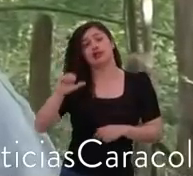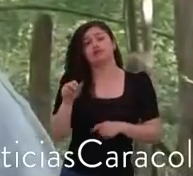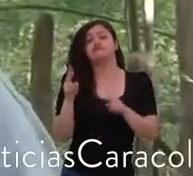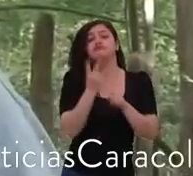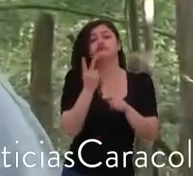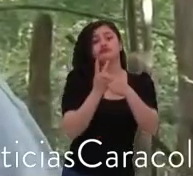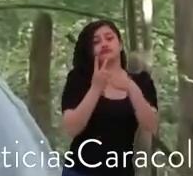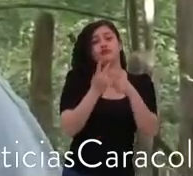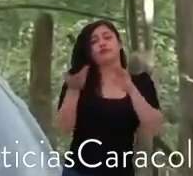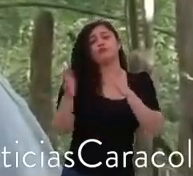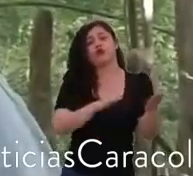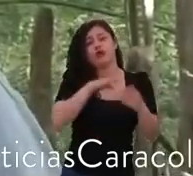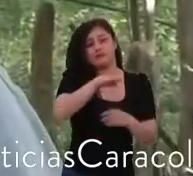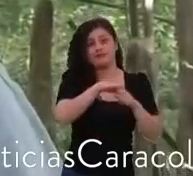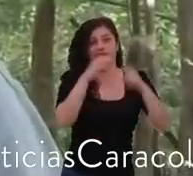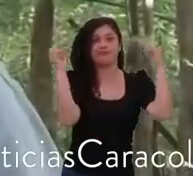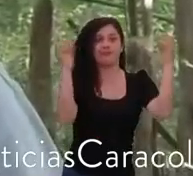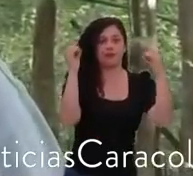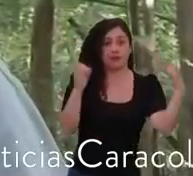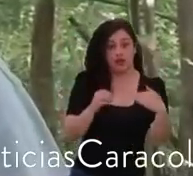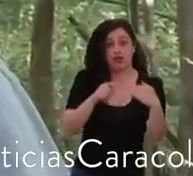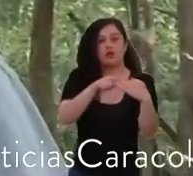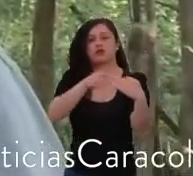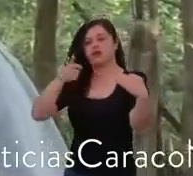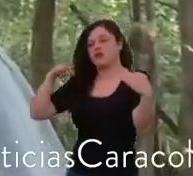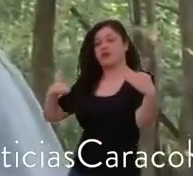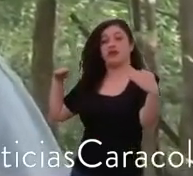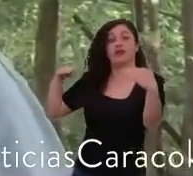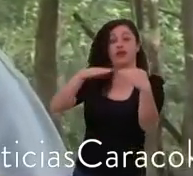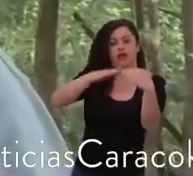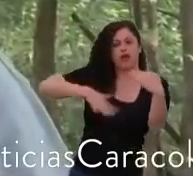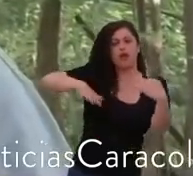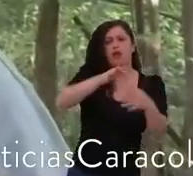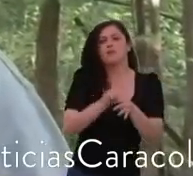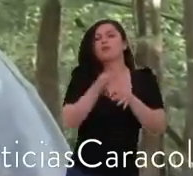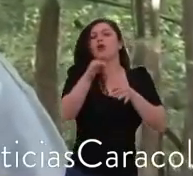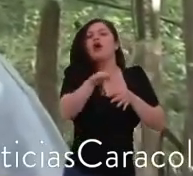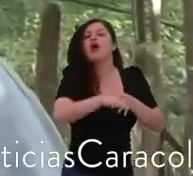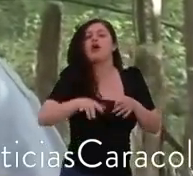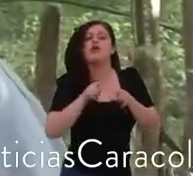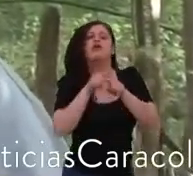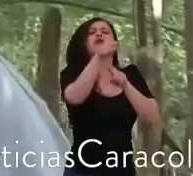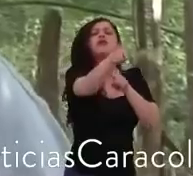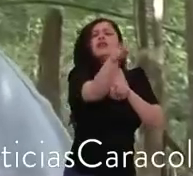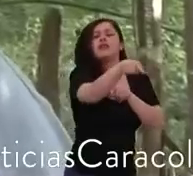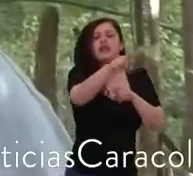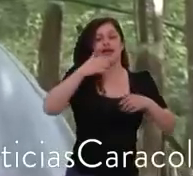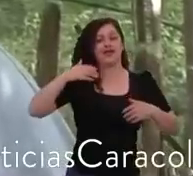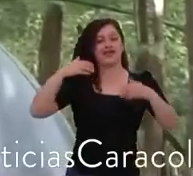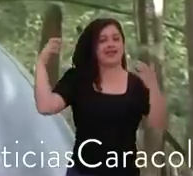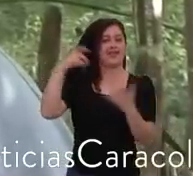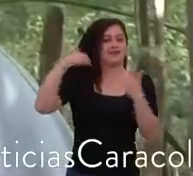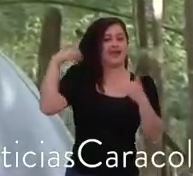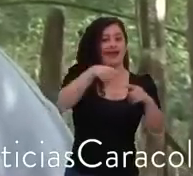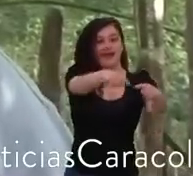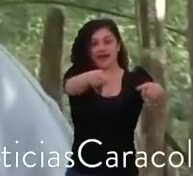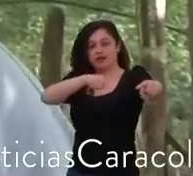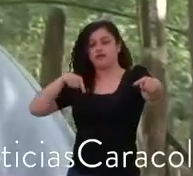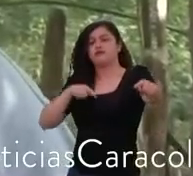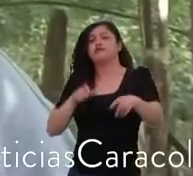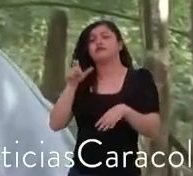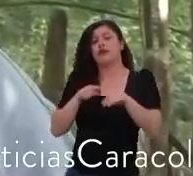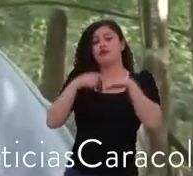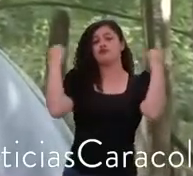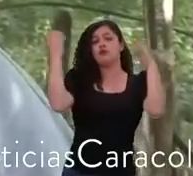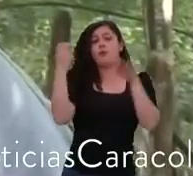del municipio de San Martín con destino a Valledupar, donde traía una infante como paciente, venía su acompañante,